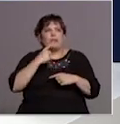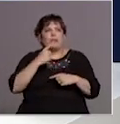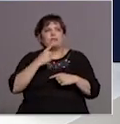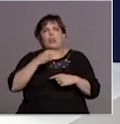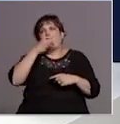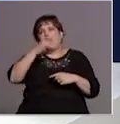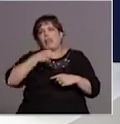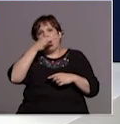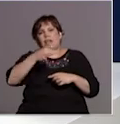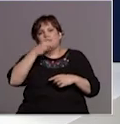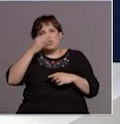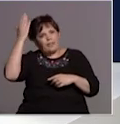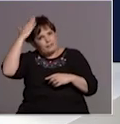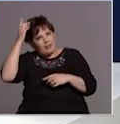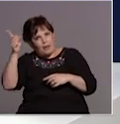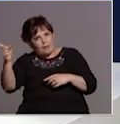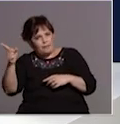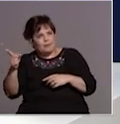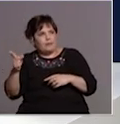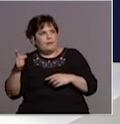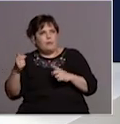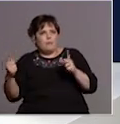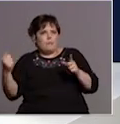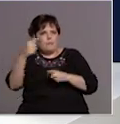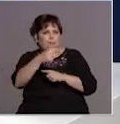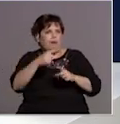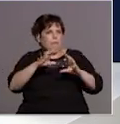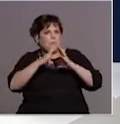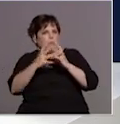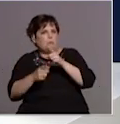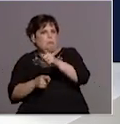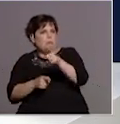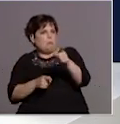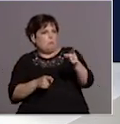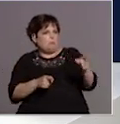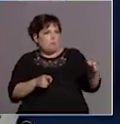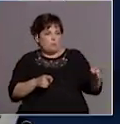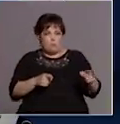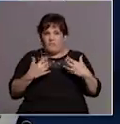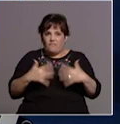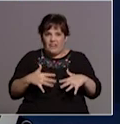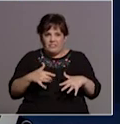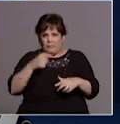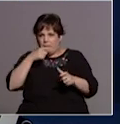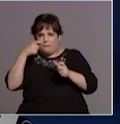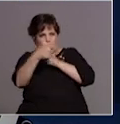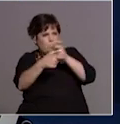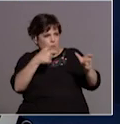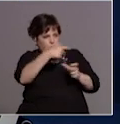las declaraciones de trump sobre dirigentes del mundo muchas de ellas bastante agraviantes